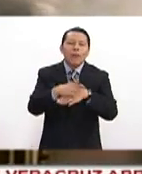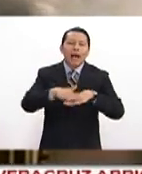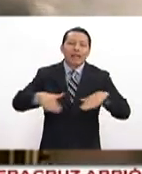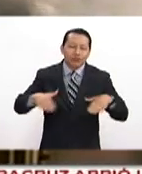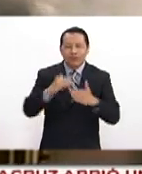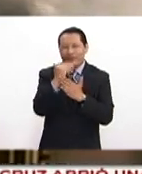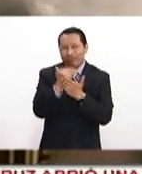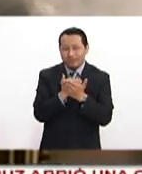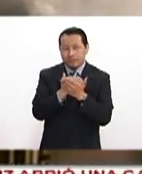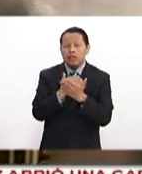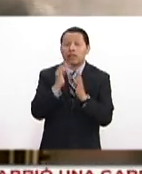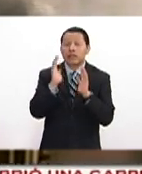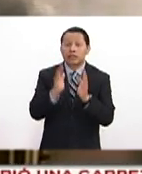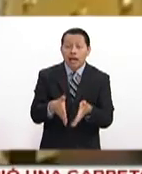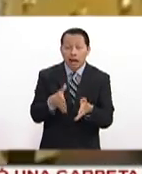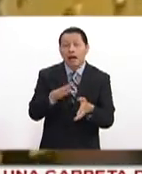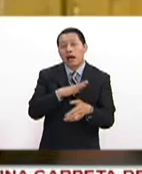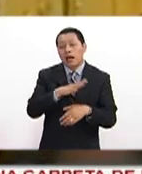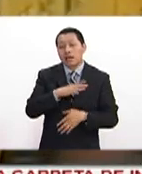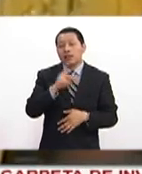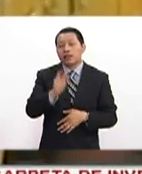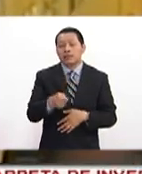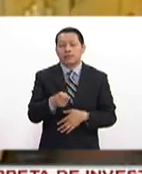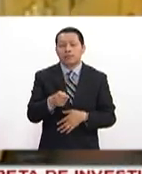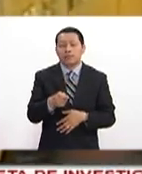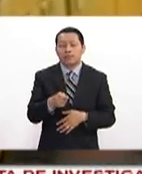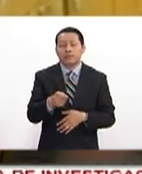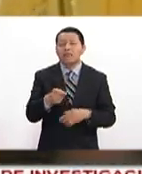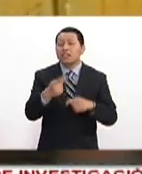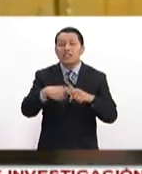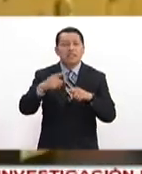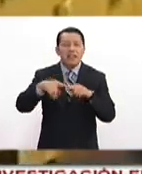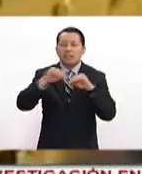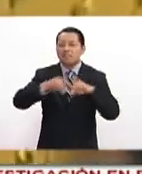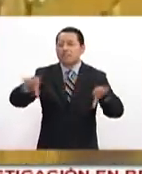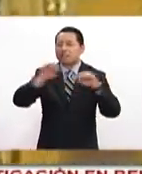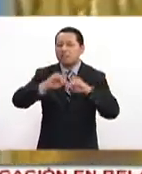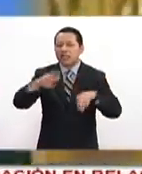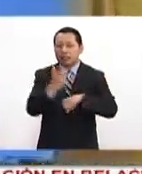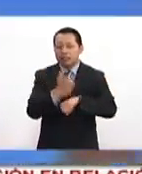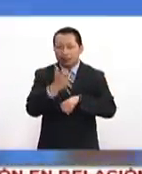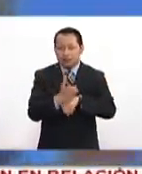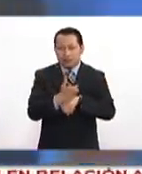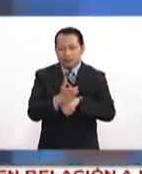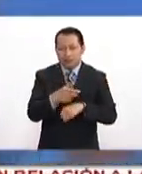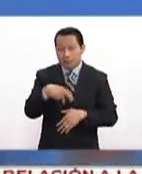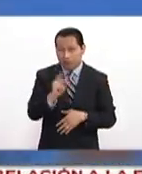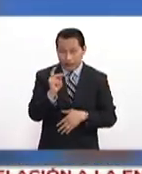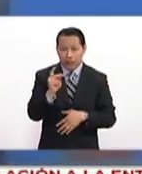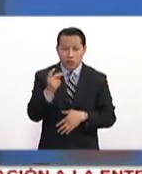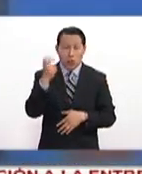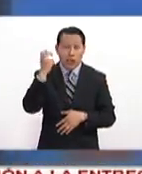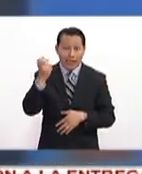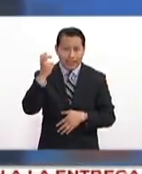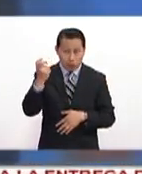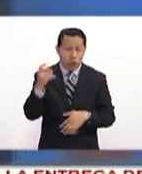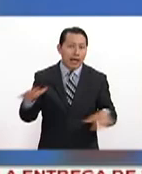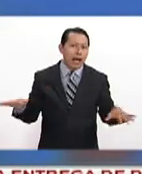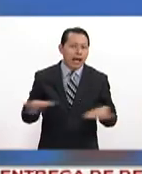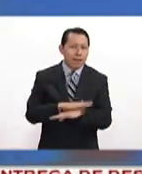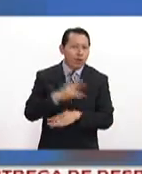lo pronto en los portales de los medios de comunicación en este país, pero este evento cambió las